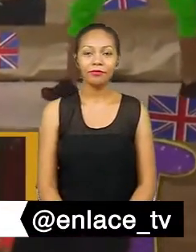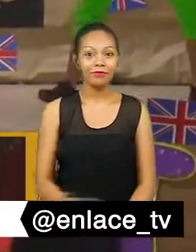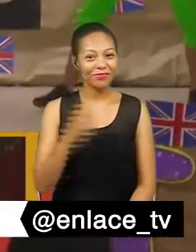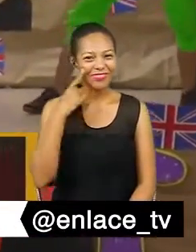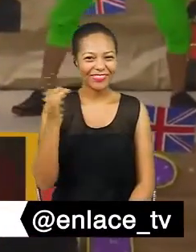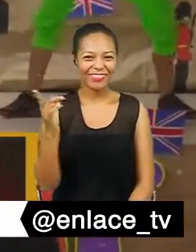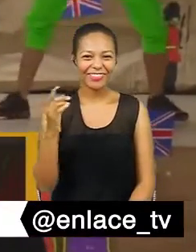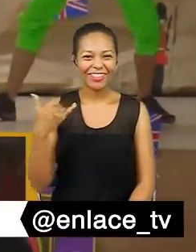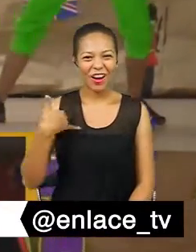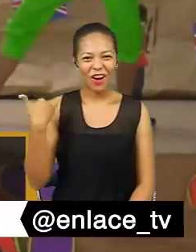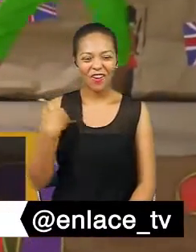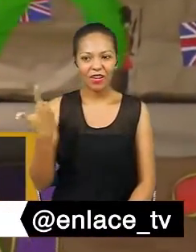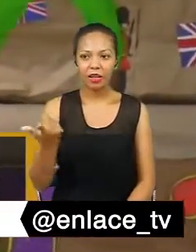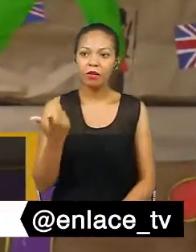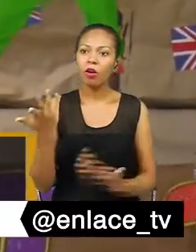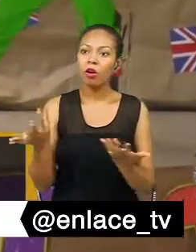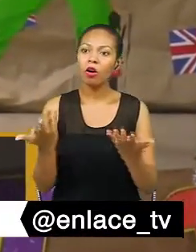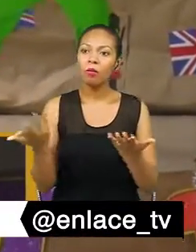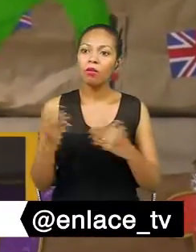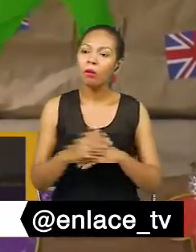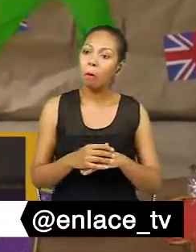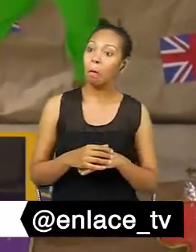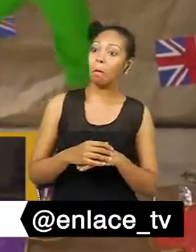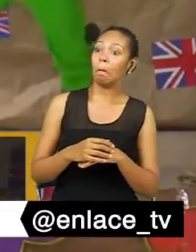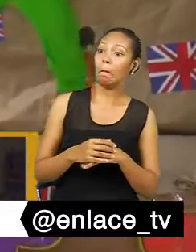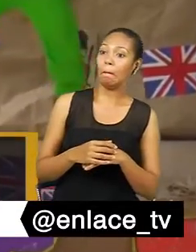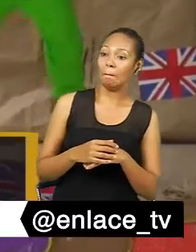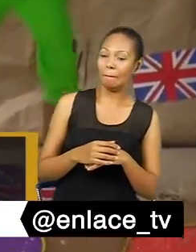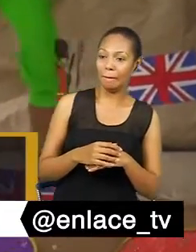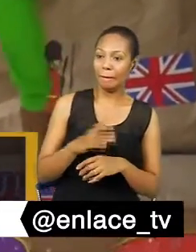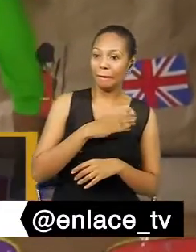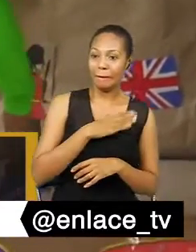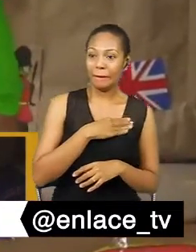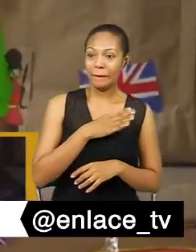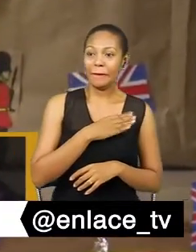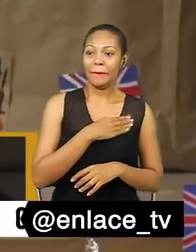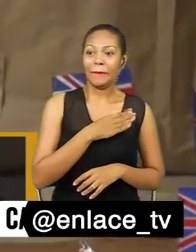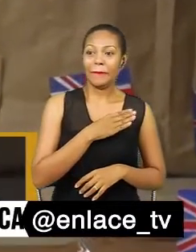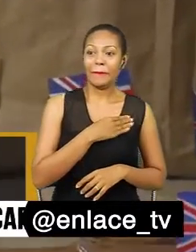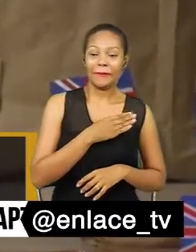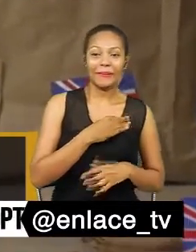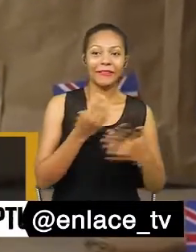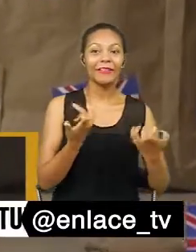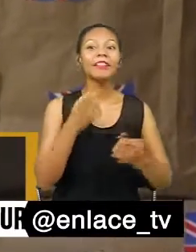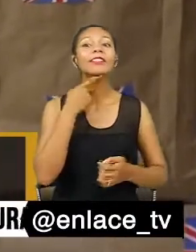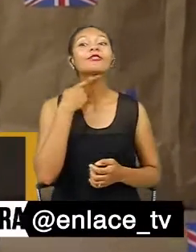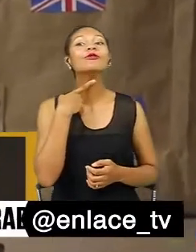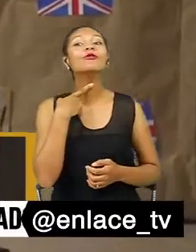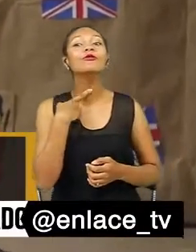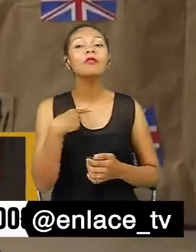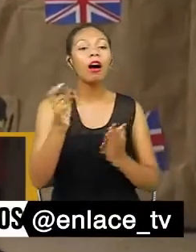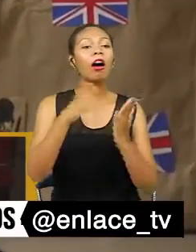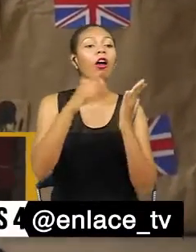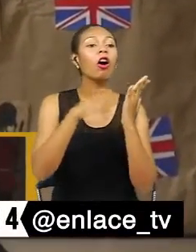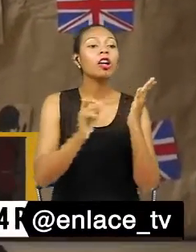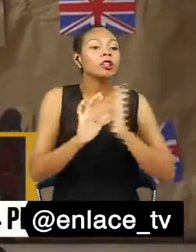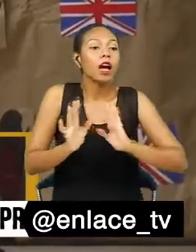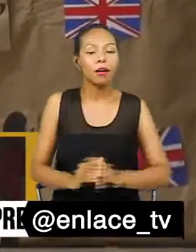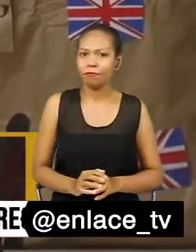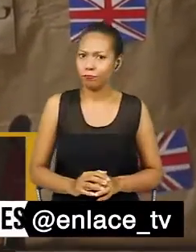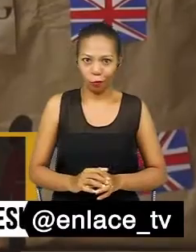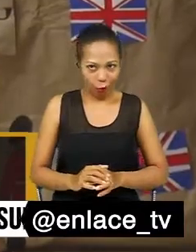muchachos. Estos muchachos que se pusieron las pilas, no solamente, como ustedes escuchaban, a ganarse esta buena calificación, sino también a